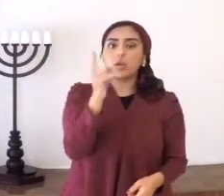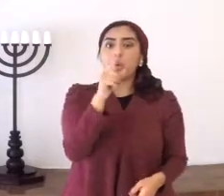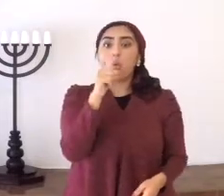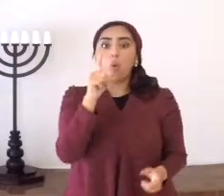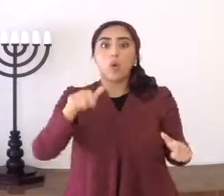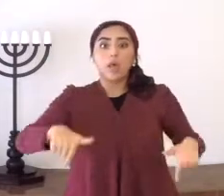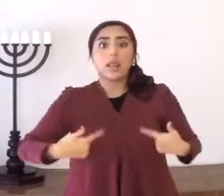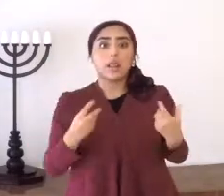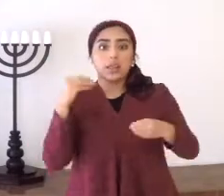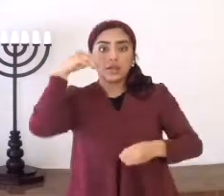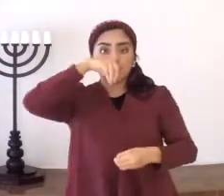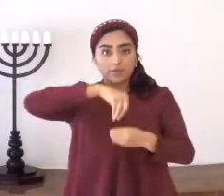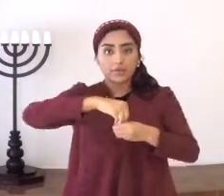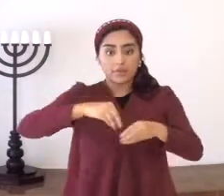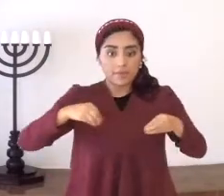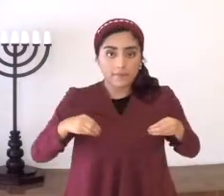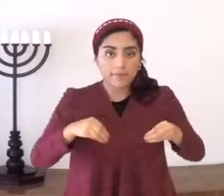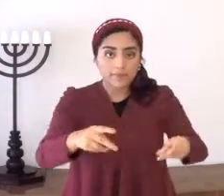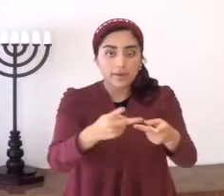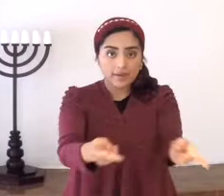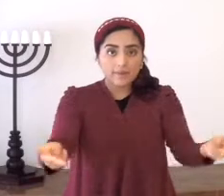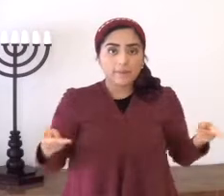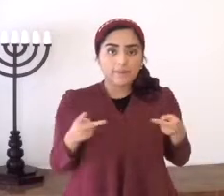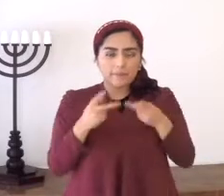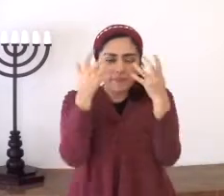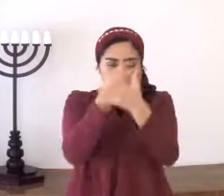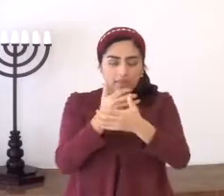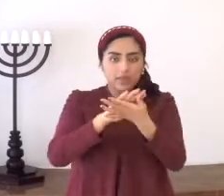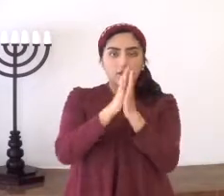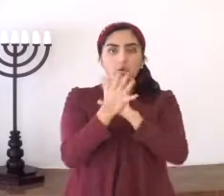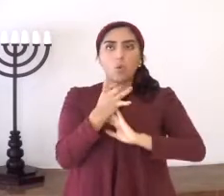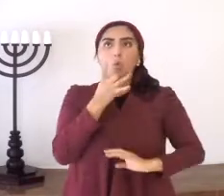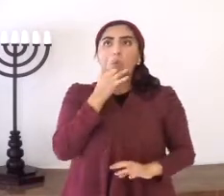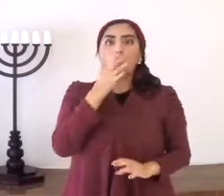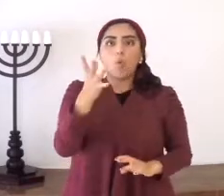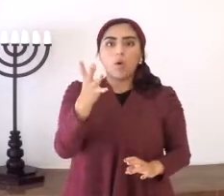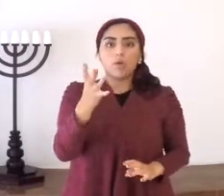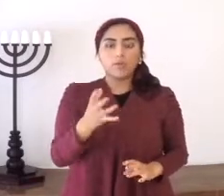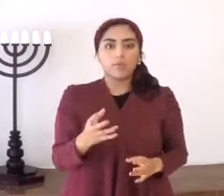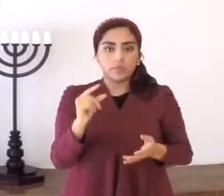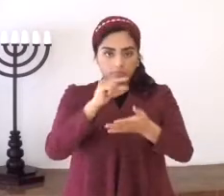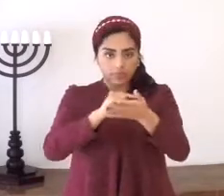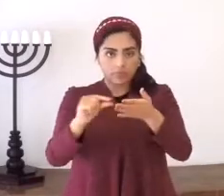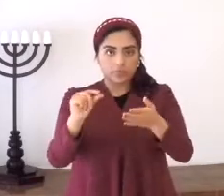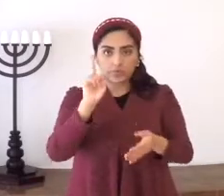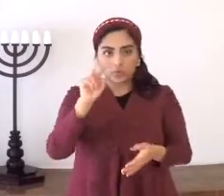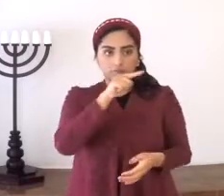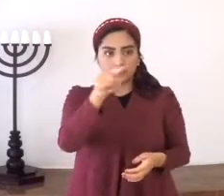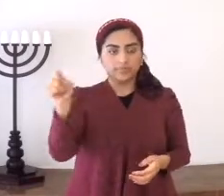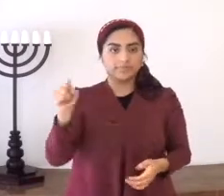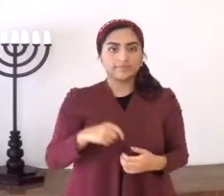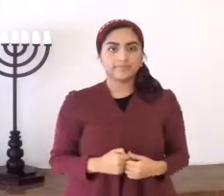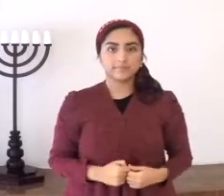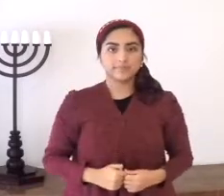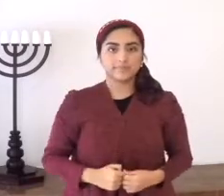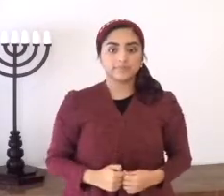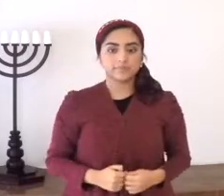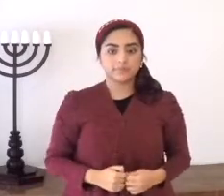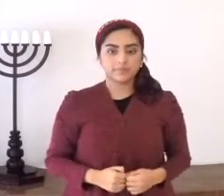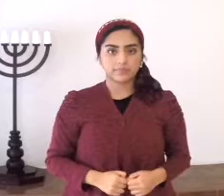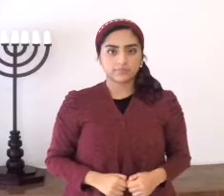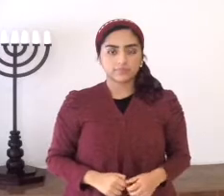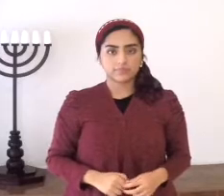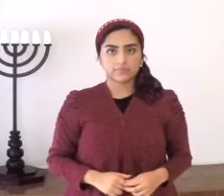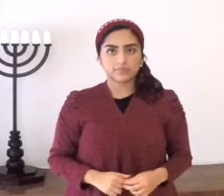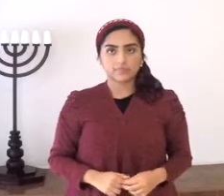gran luz. Los que moraban en tierra de sombra de muerte, luz resplandeció sobre ellos. A ver, todos el 2,